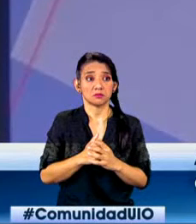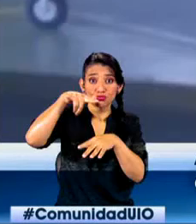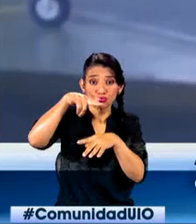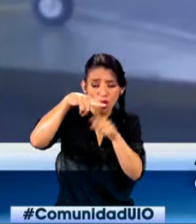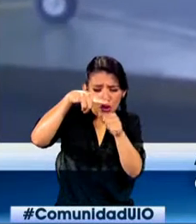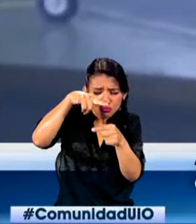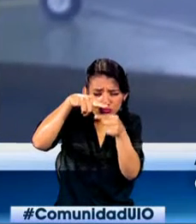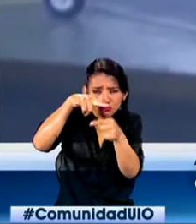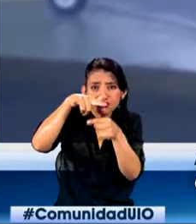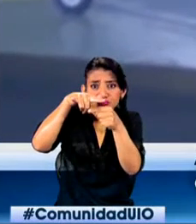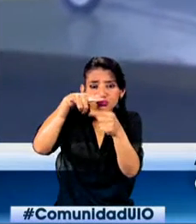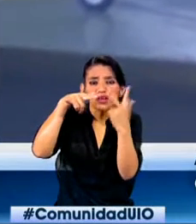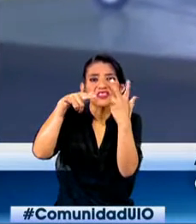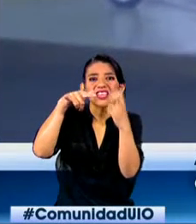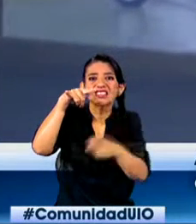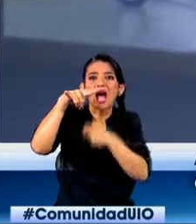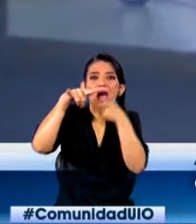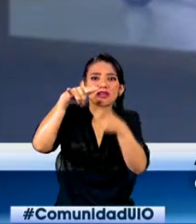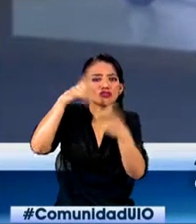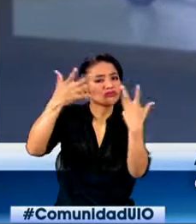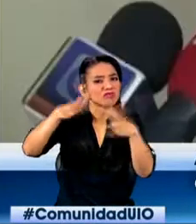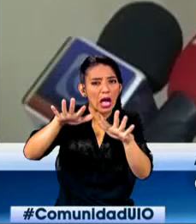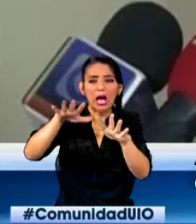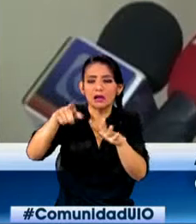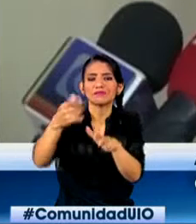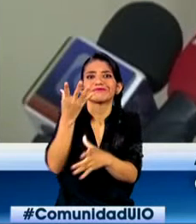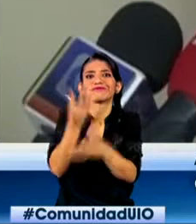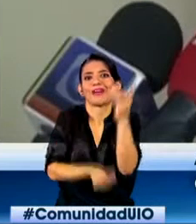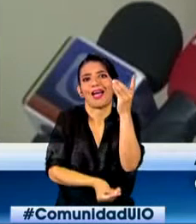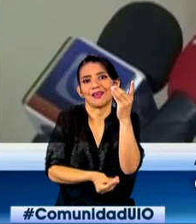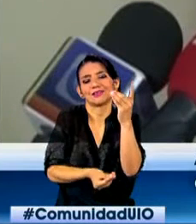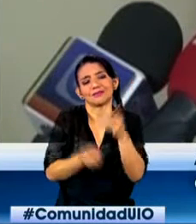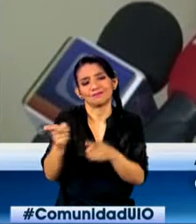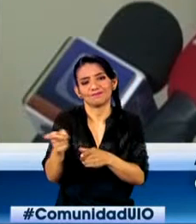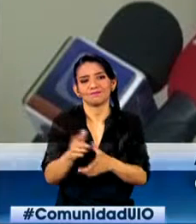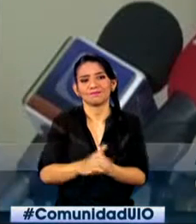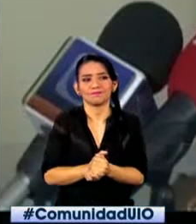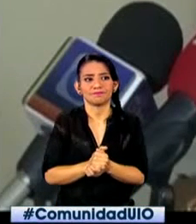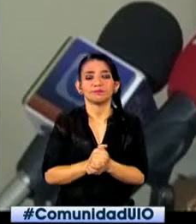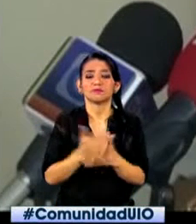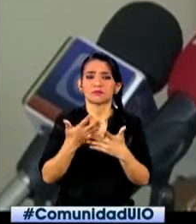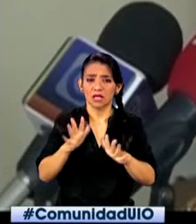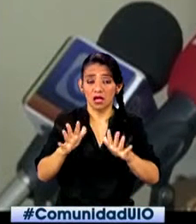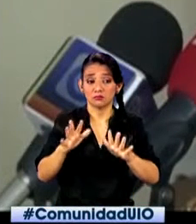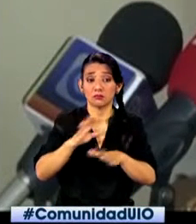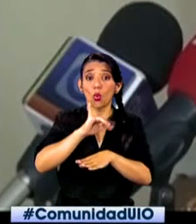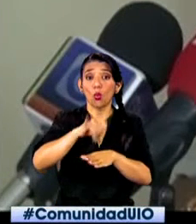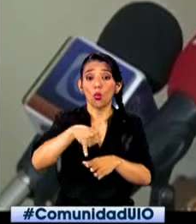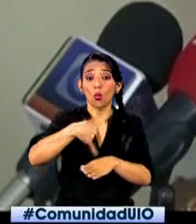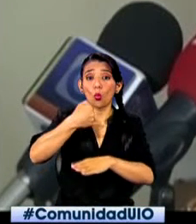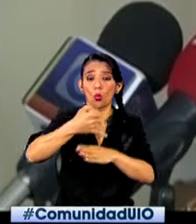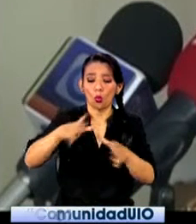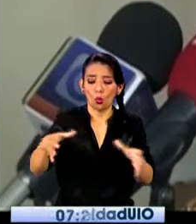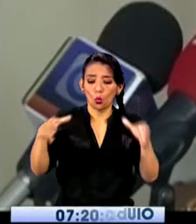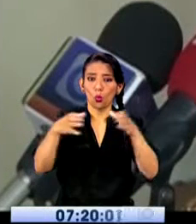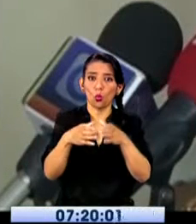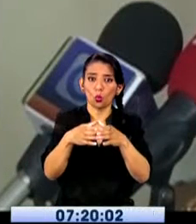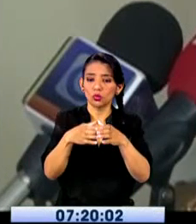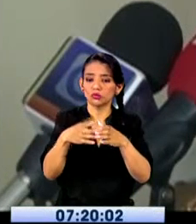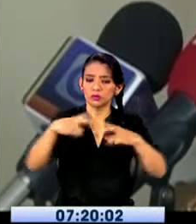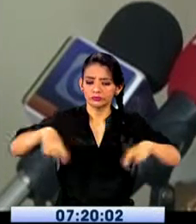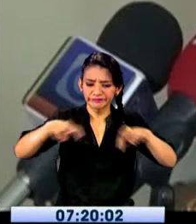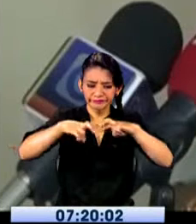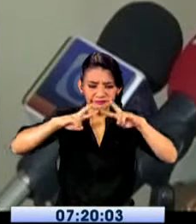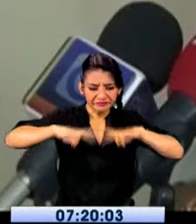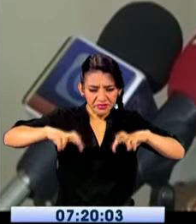13 años de servicio ocasionó el percance. La Junta Investigadora de Accidentes Militares será conformada por las dos fuerzas que